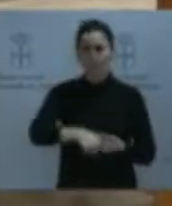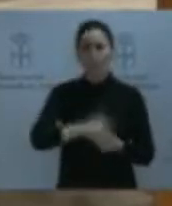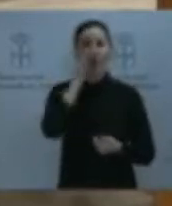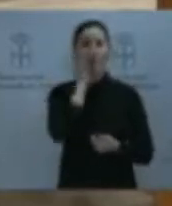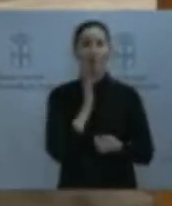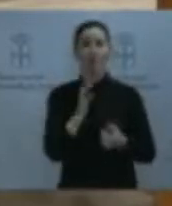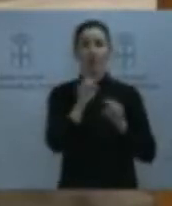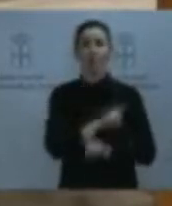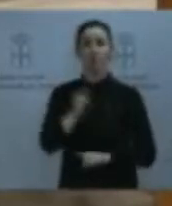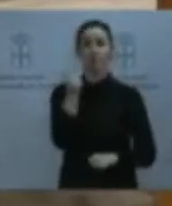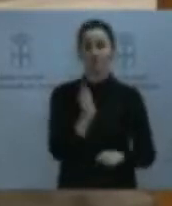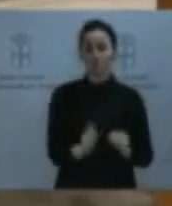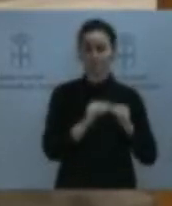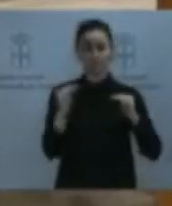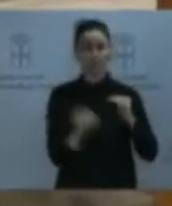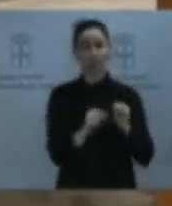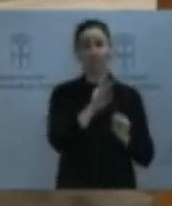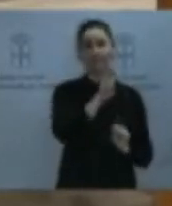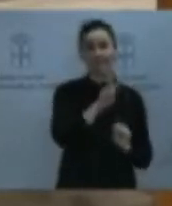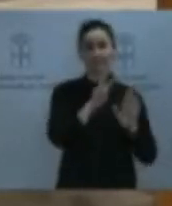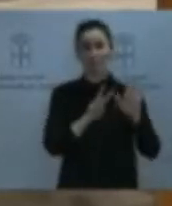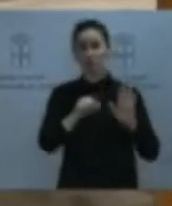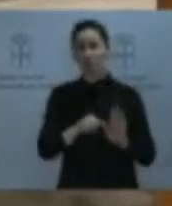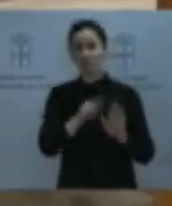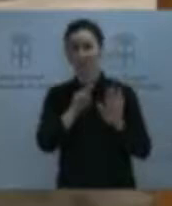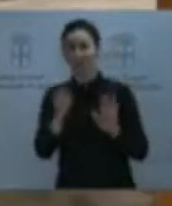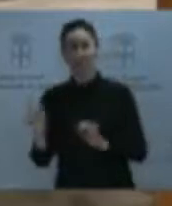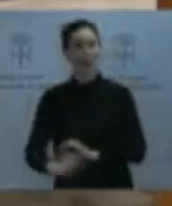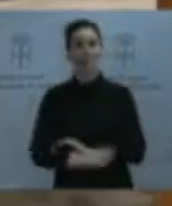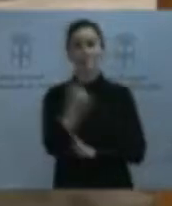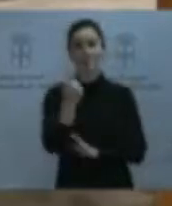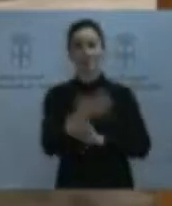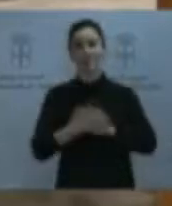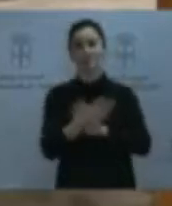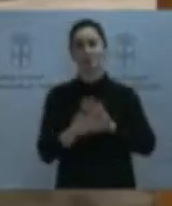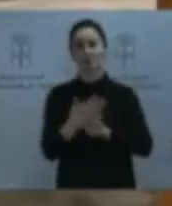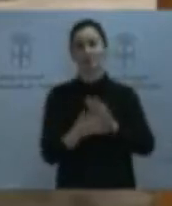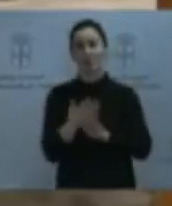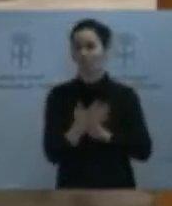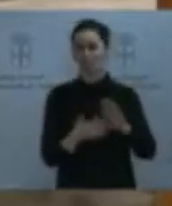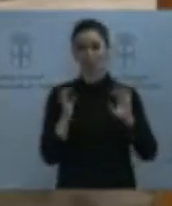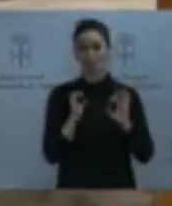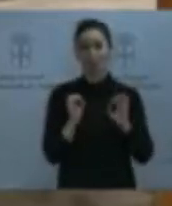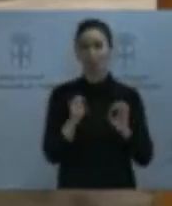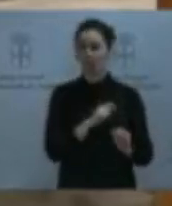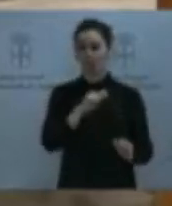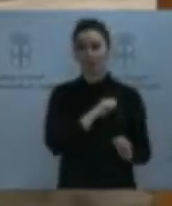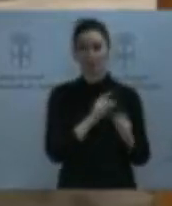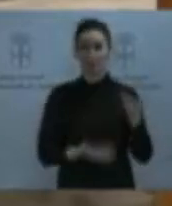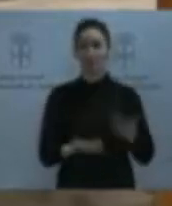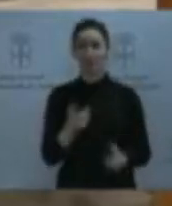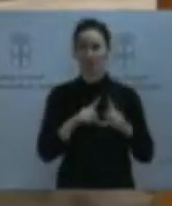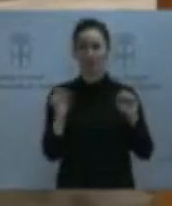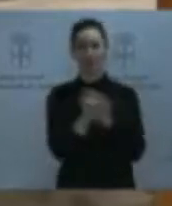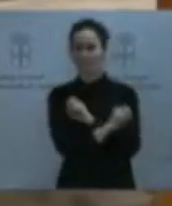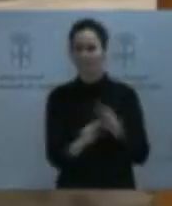brecha salarial en Asturias, la mayor según los técnicos del Gesta, los técnicos de Hacienda. Estamos hablando de que eso al